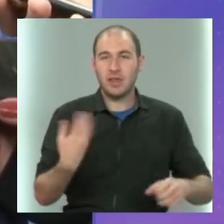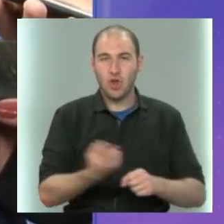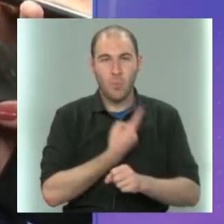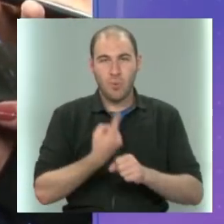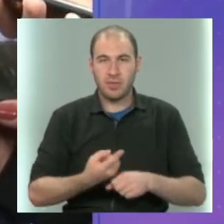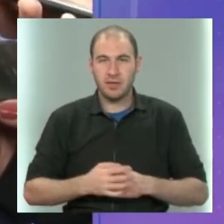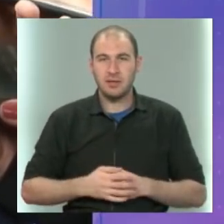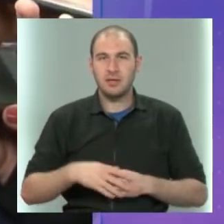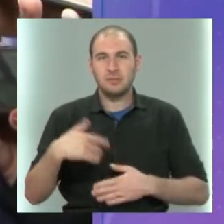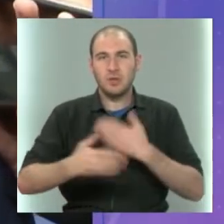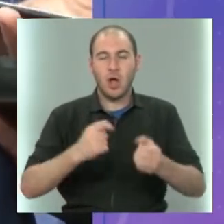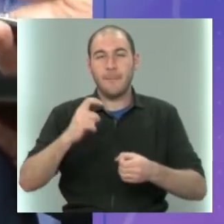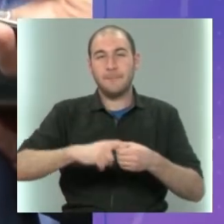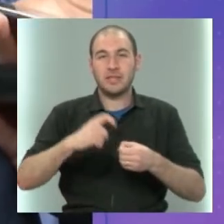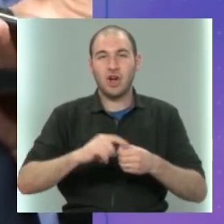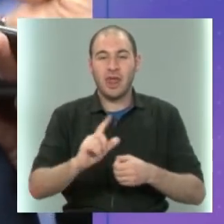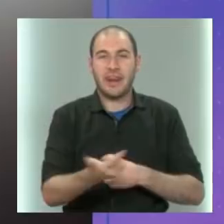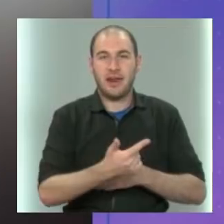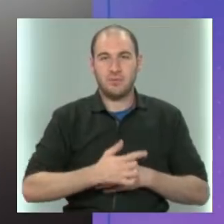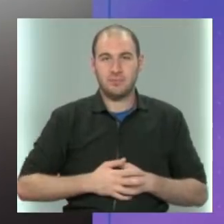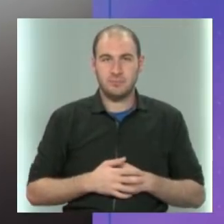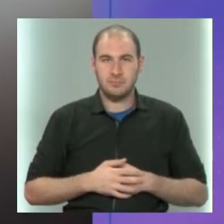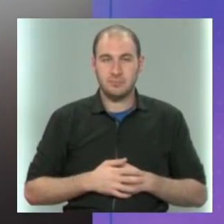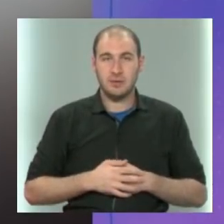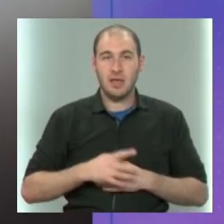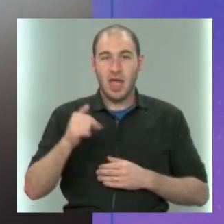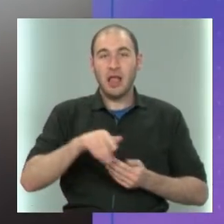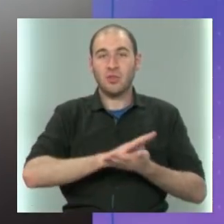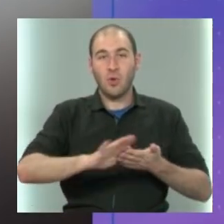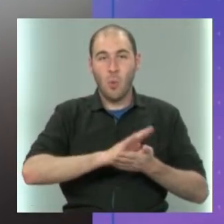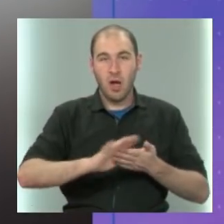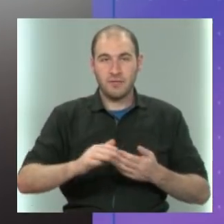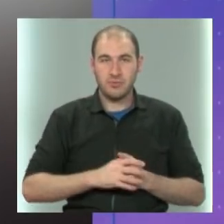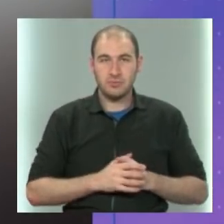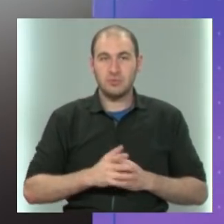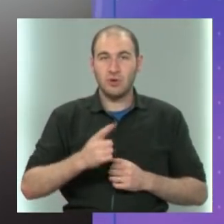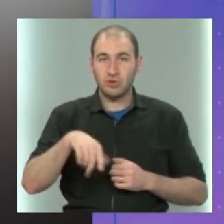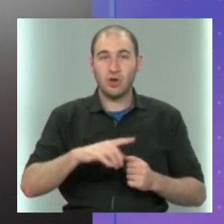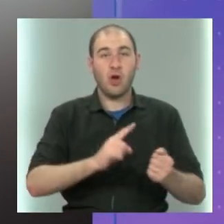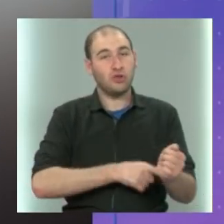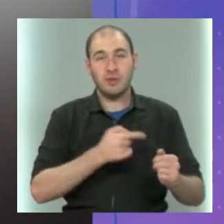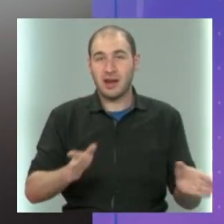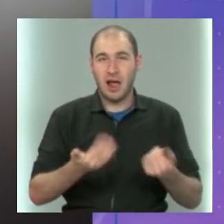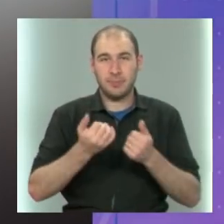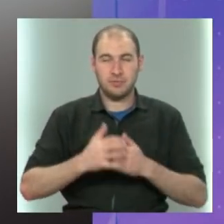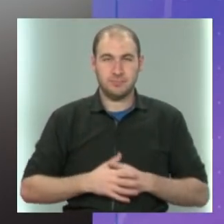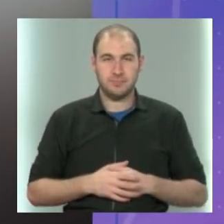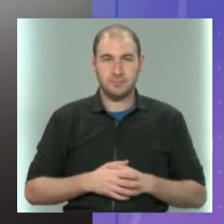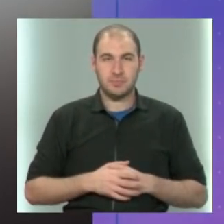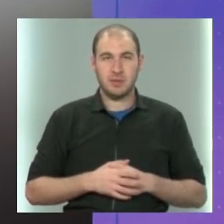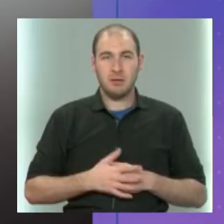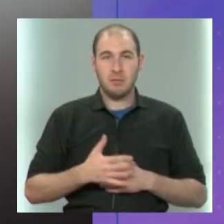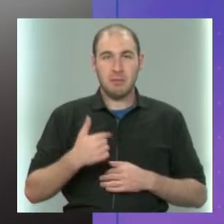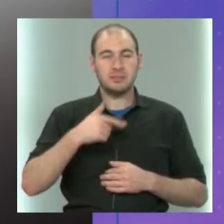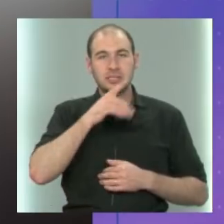de explotar el petróleo no convencional. Esto es una innovación, digamos, a la cual tenemos que acostumbrarnos muy rápidamente. Yo creo que